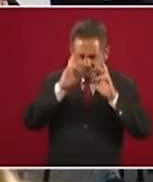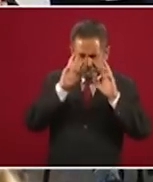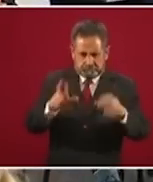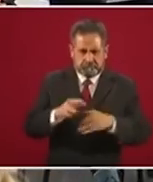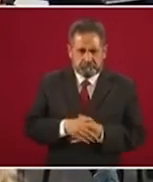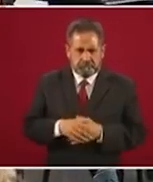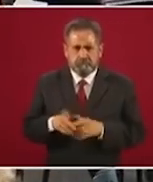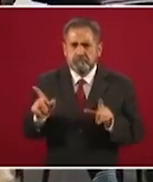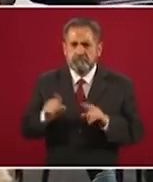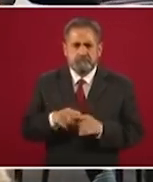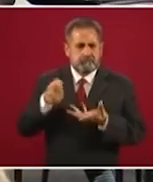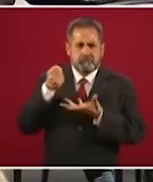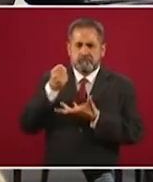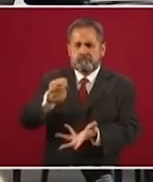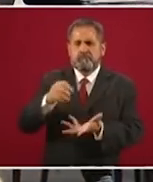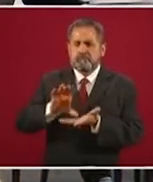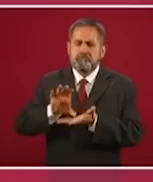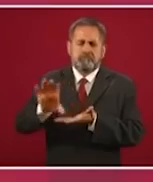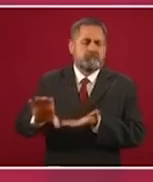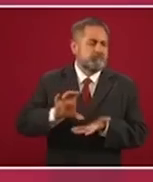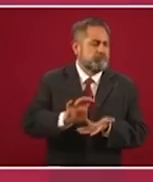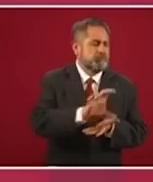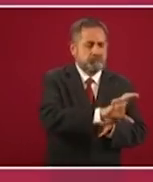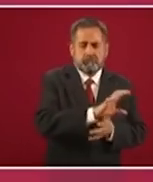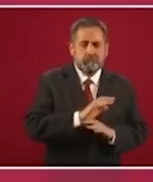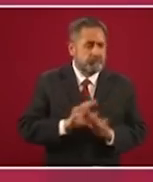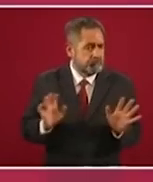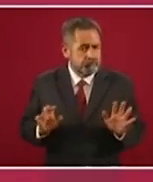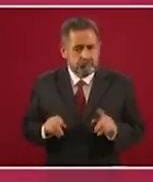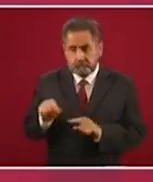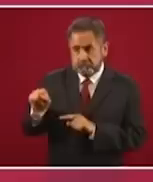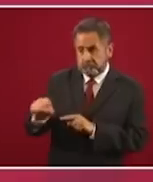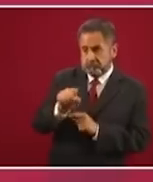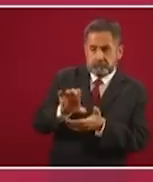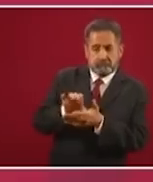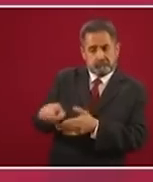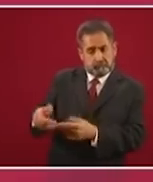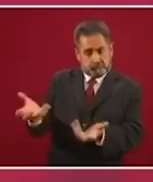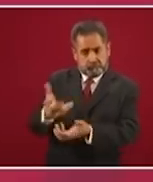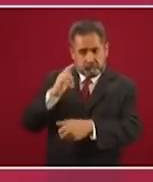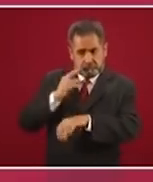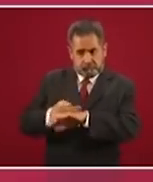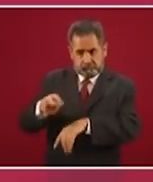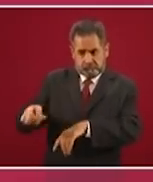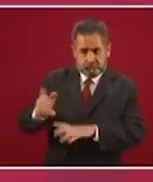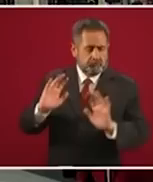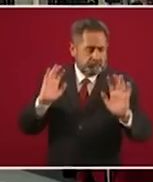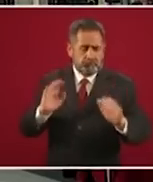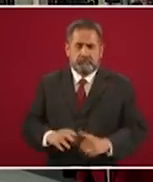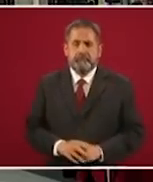transferir los fondos para que ellos actúen y resuelva.